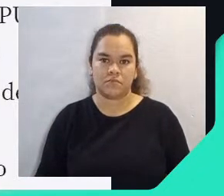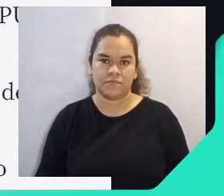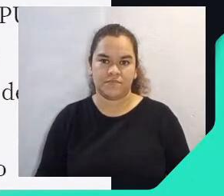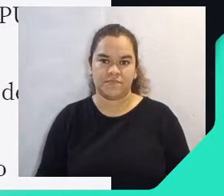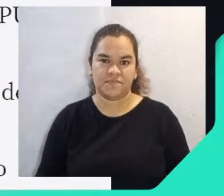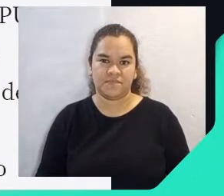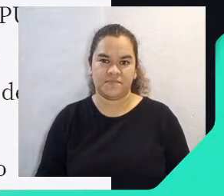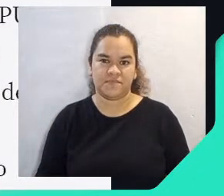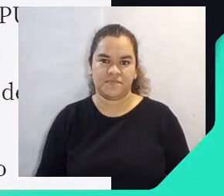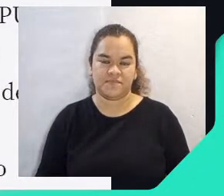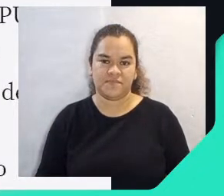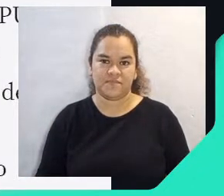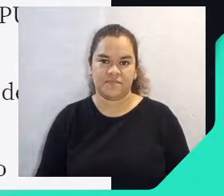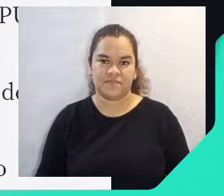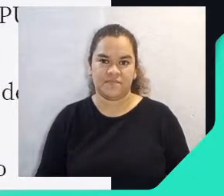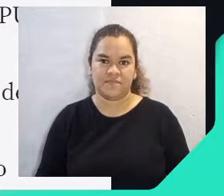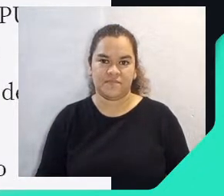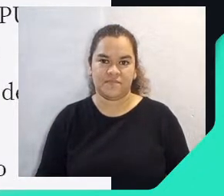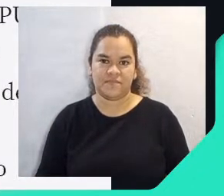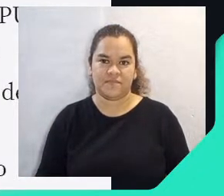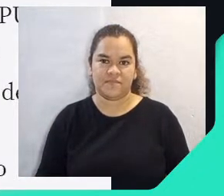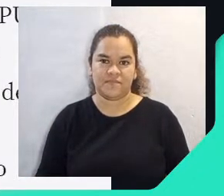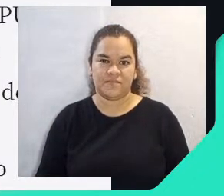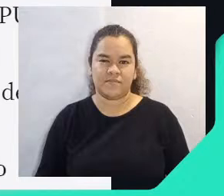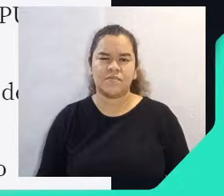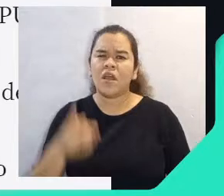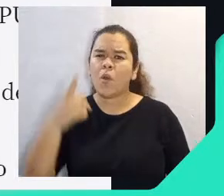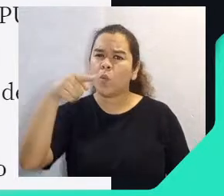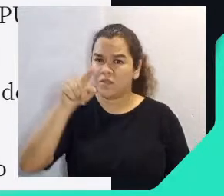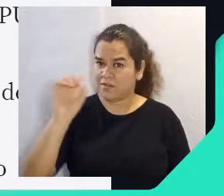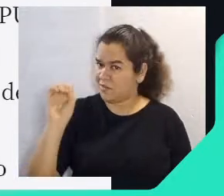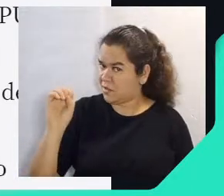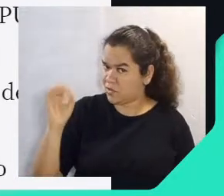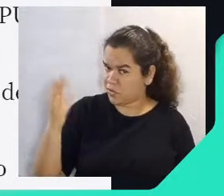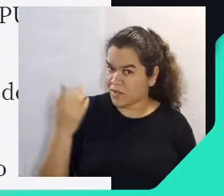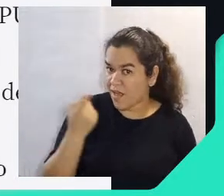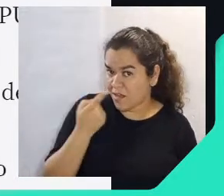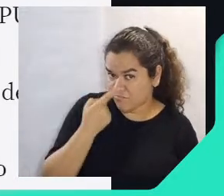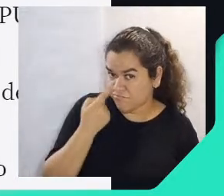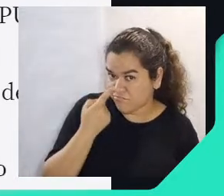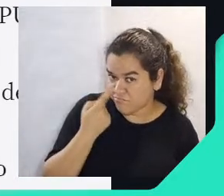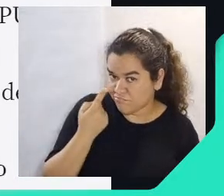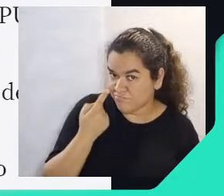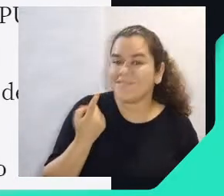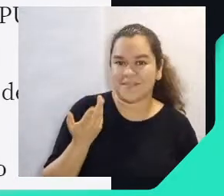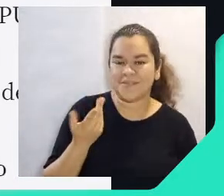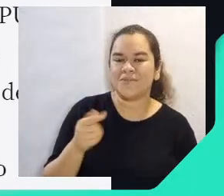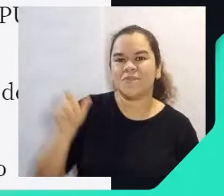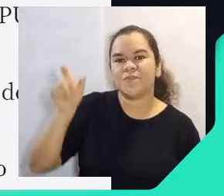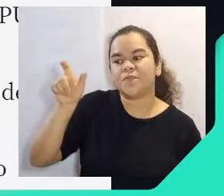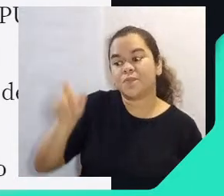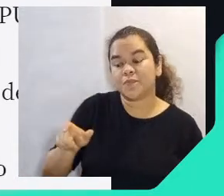si ese es el caso, si a ustedes les intriga las tecnologías, entonces le damos la bienvenida